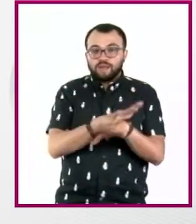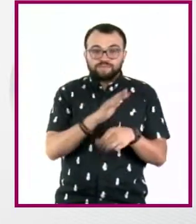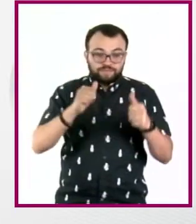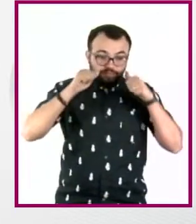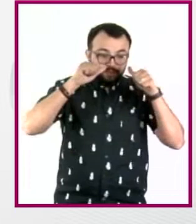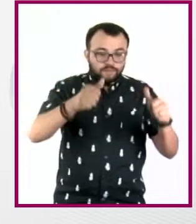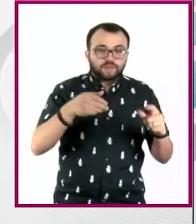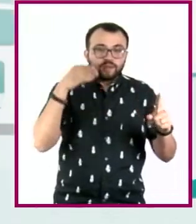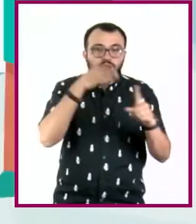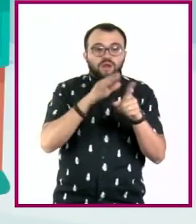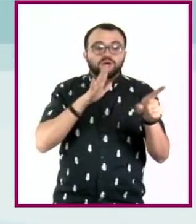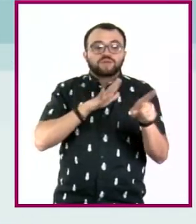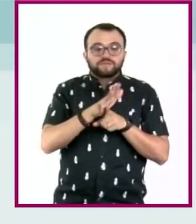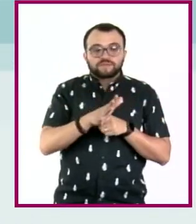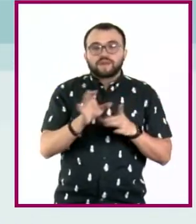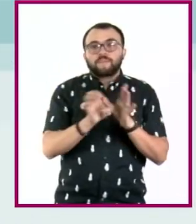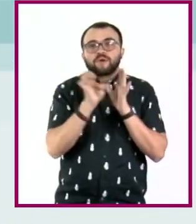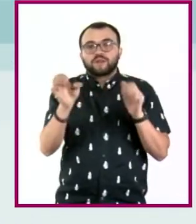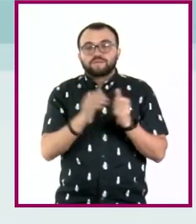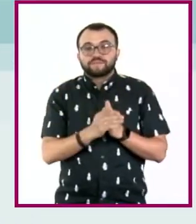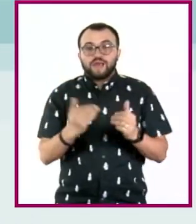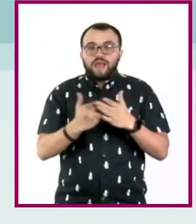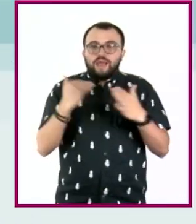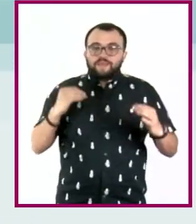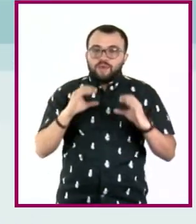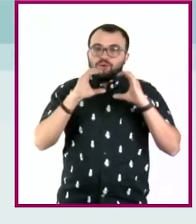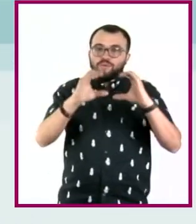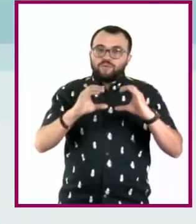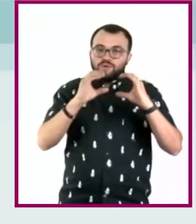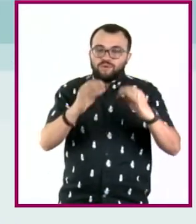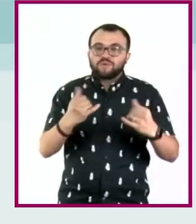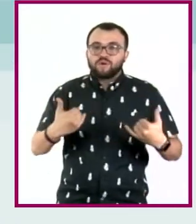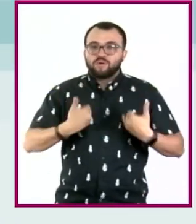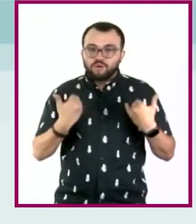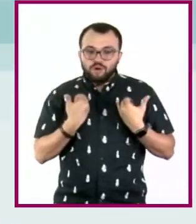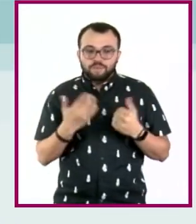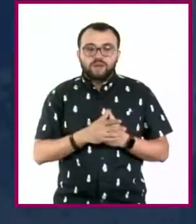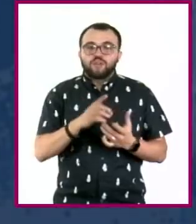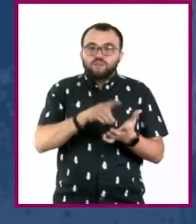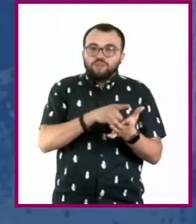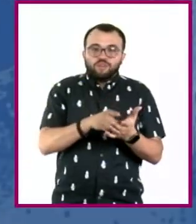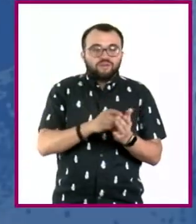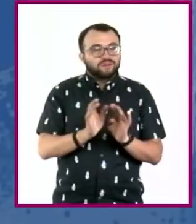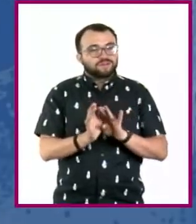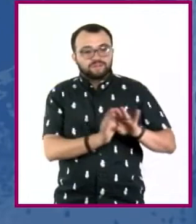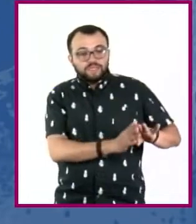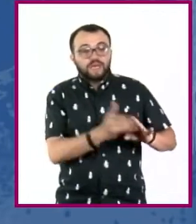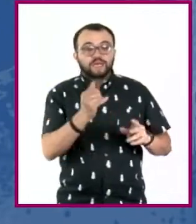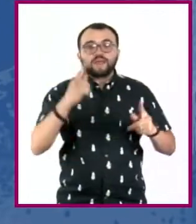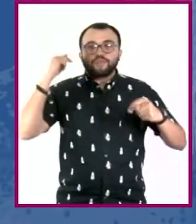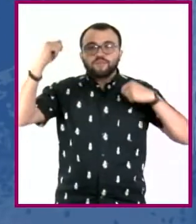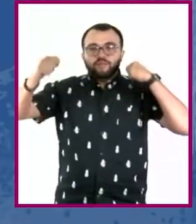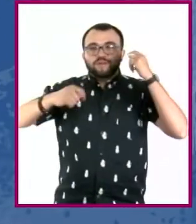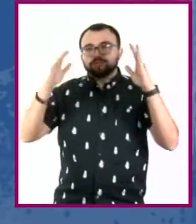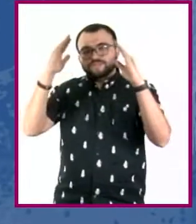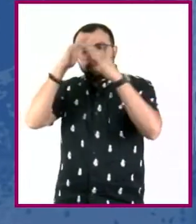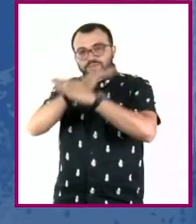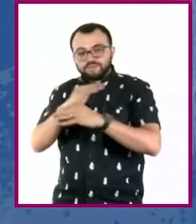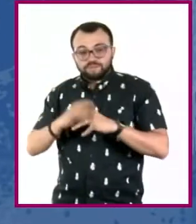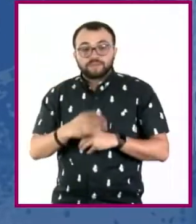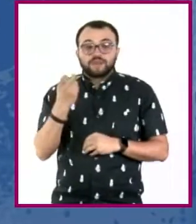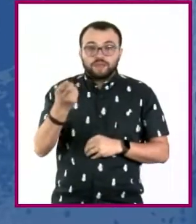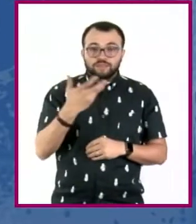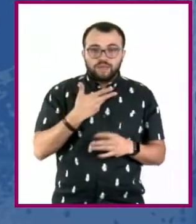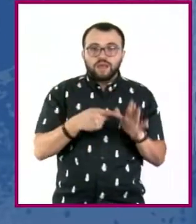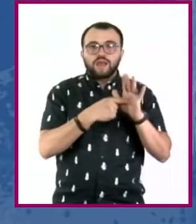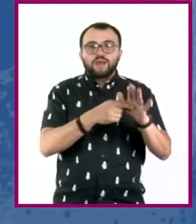se centraron en aspectos como la prevención del embarazo adolescente, evitar el uso de drogas y el turismo recreativo, que en sí mismas